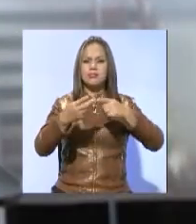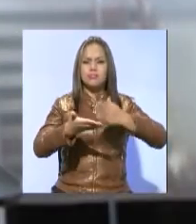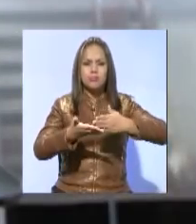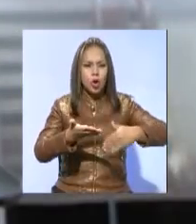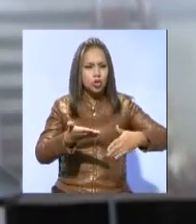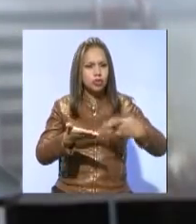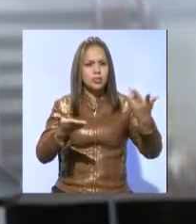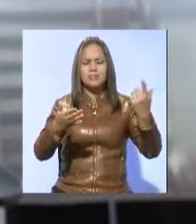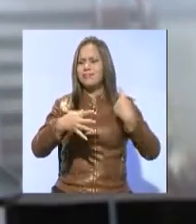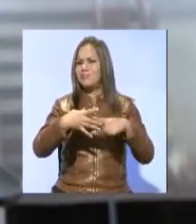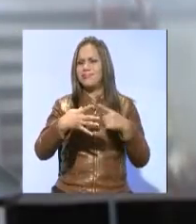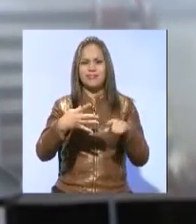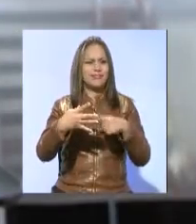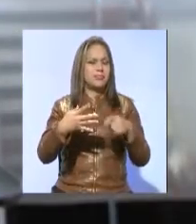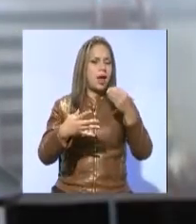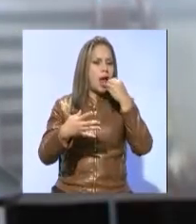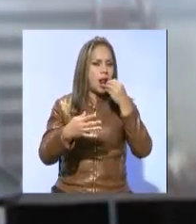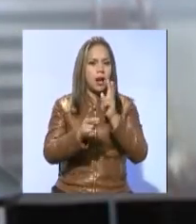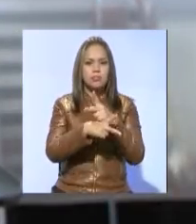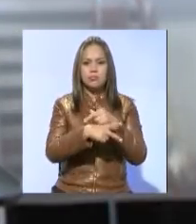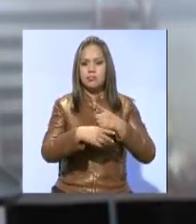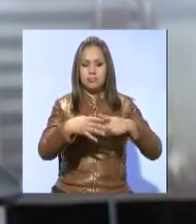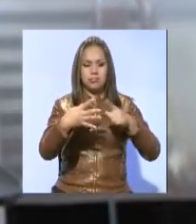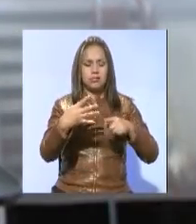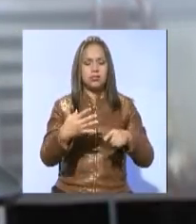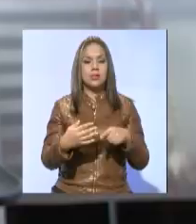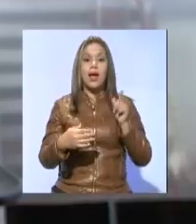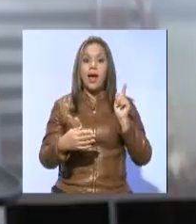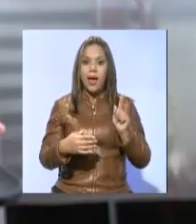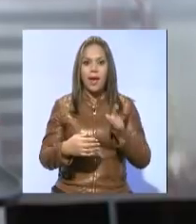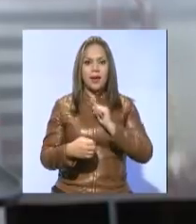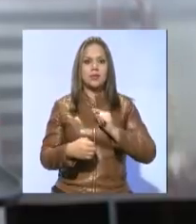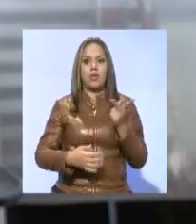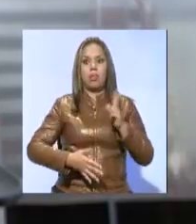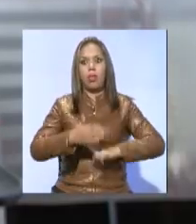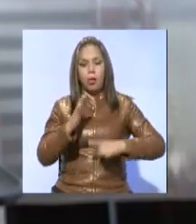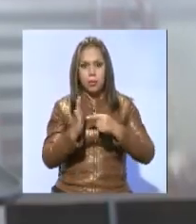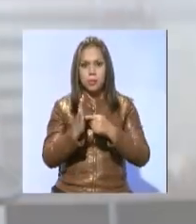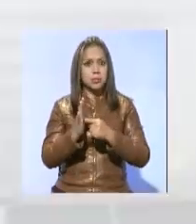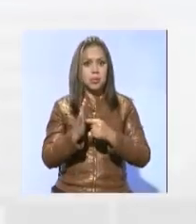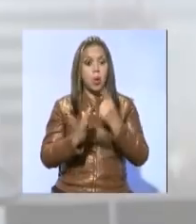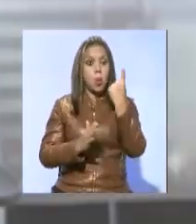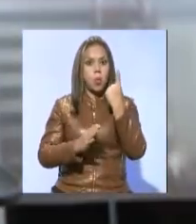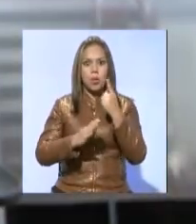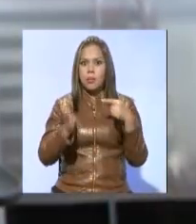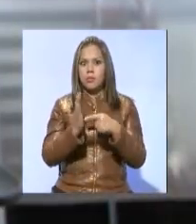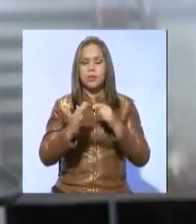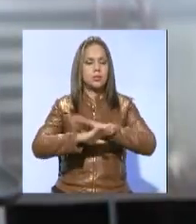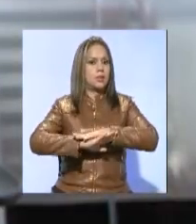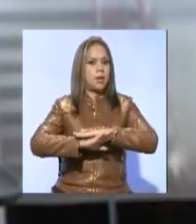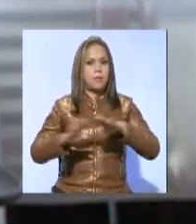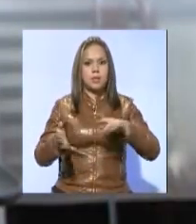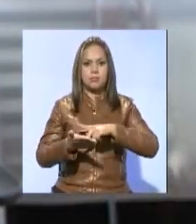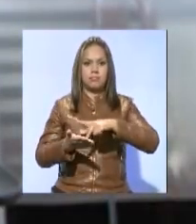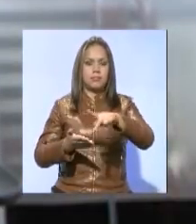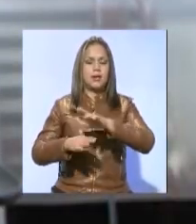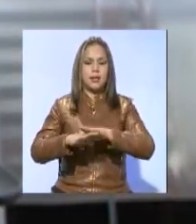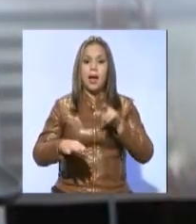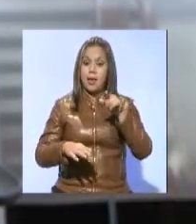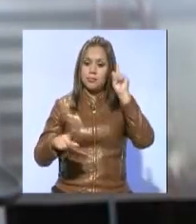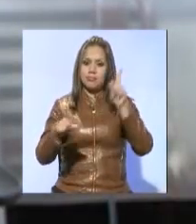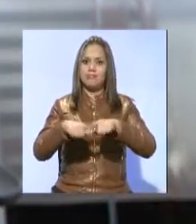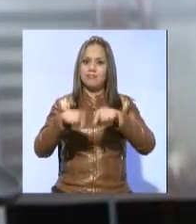otros convenios económicamente importantes como evitar la doble tributación con el caso de Bielorrusia, de Rusia, favorecer